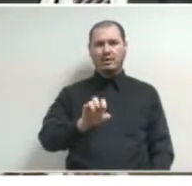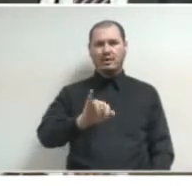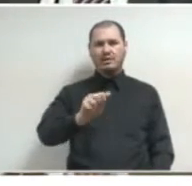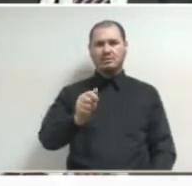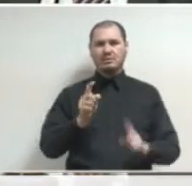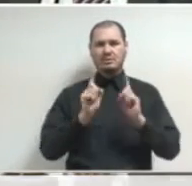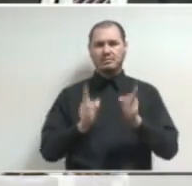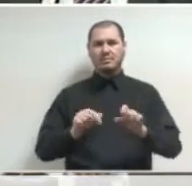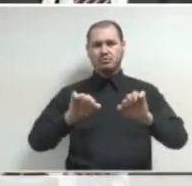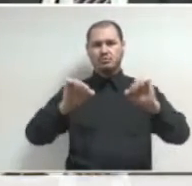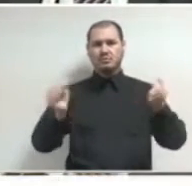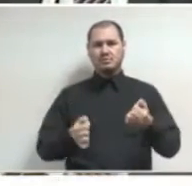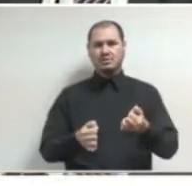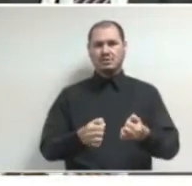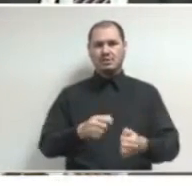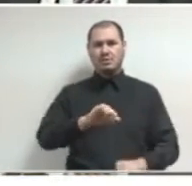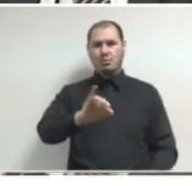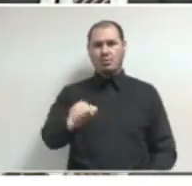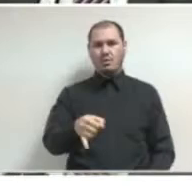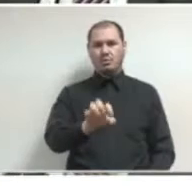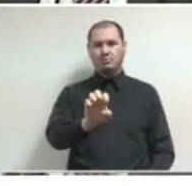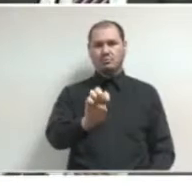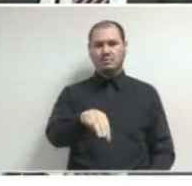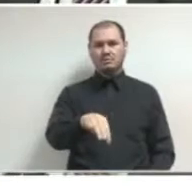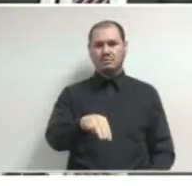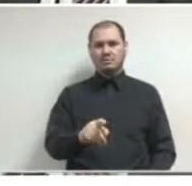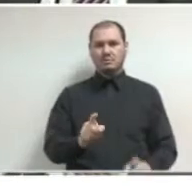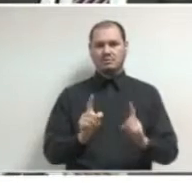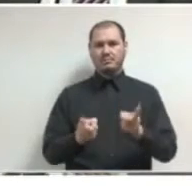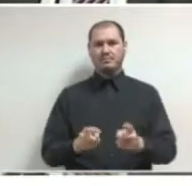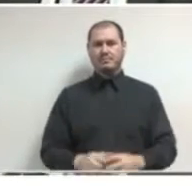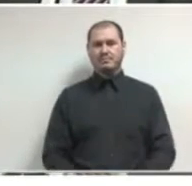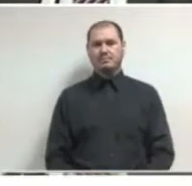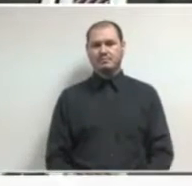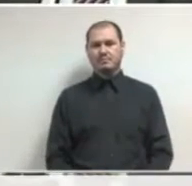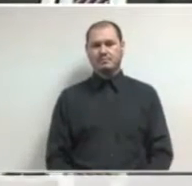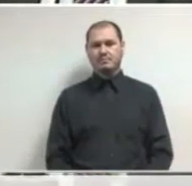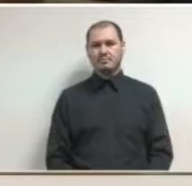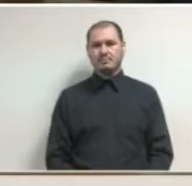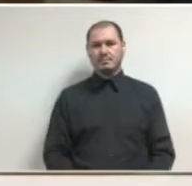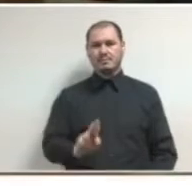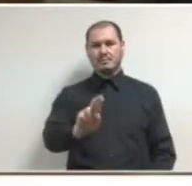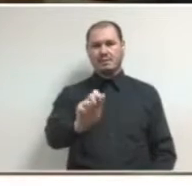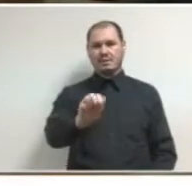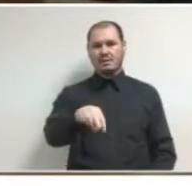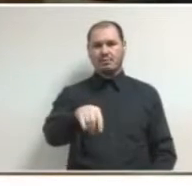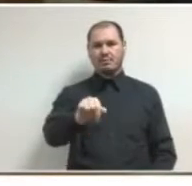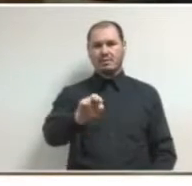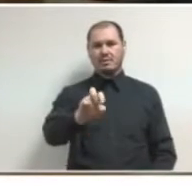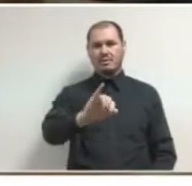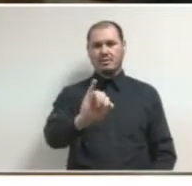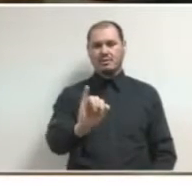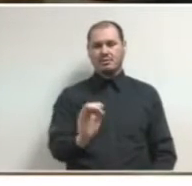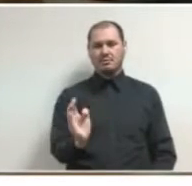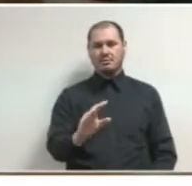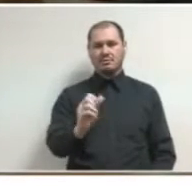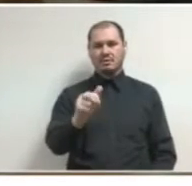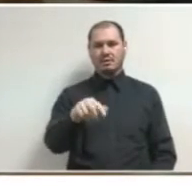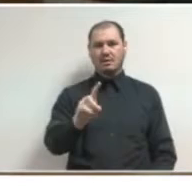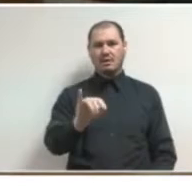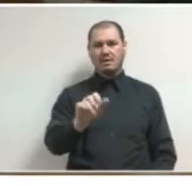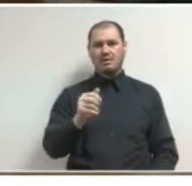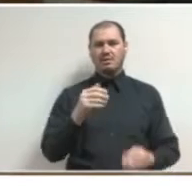cuña caraí, oñe suspende, hoy hay jurado de enjuiciamiento, orupide, doctor Ramírez Candia, de Pamba Ere. De la jueza de Mercedes Aguirre.